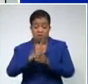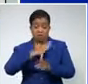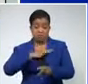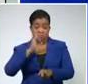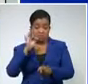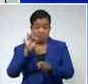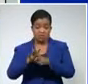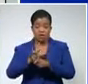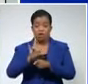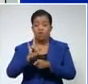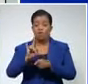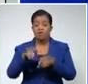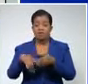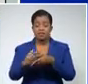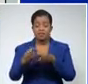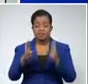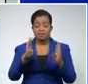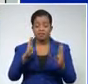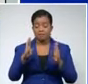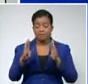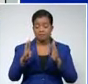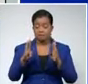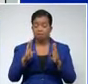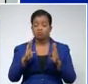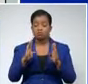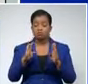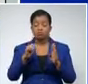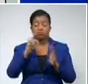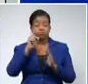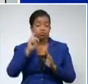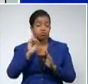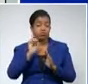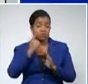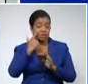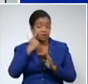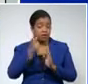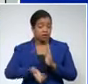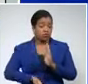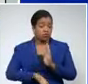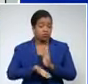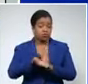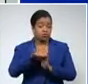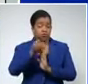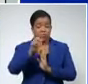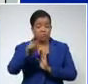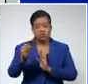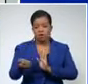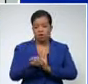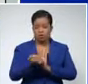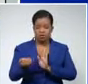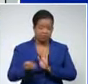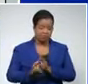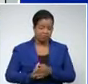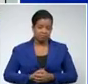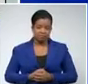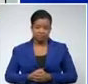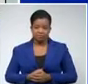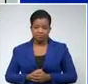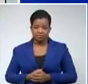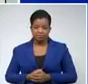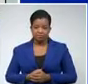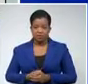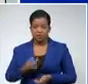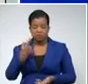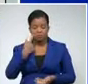marzo, pues ustedes ven que es un número elevado de casos confirmados. Ahí el geógrafo Roberto nos